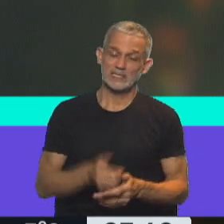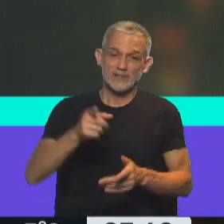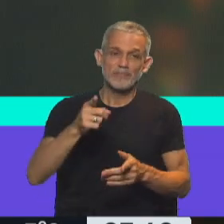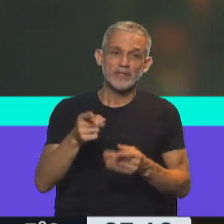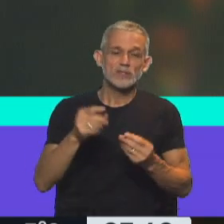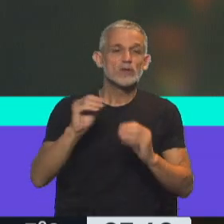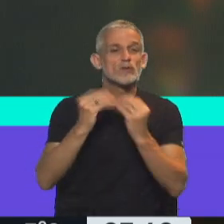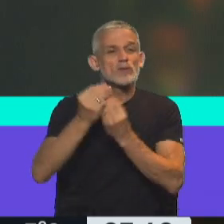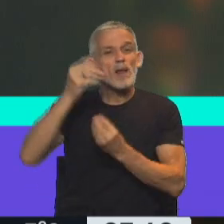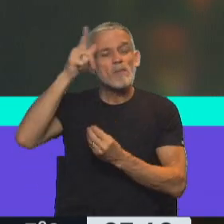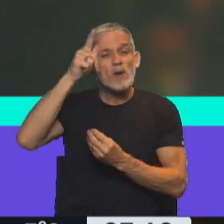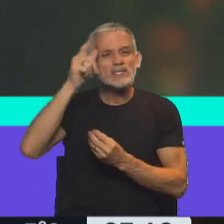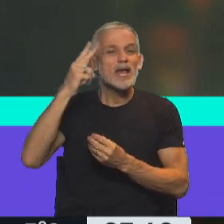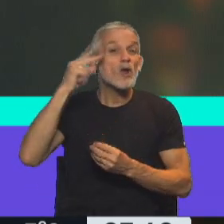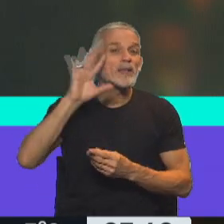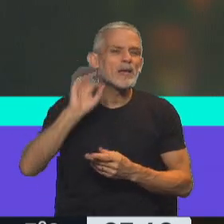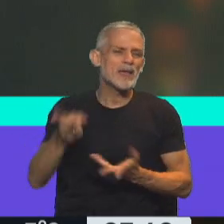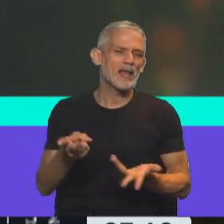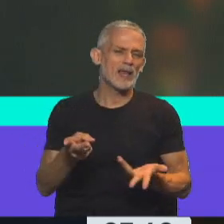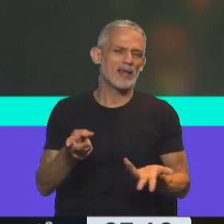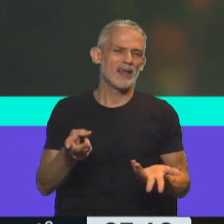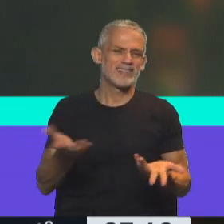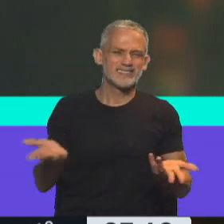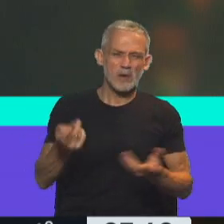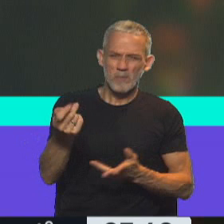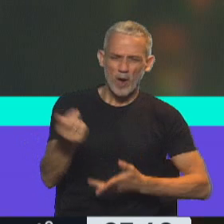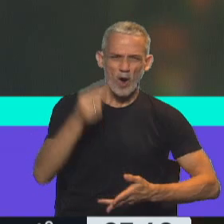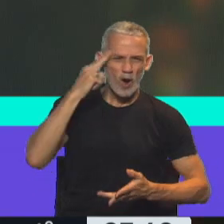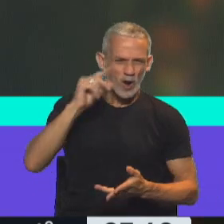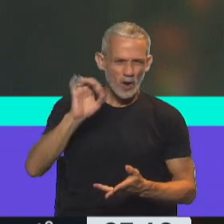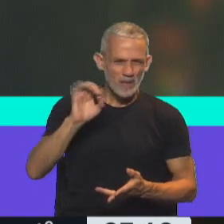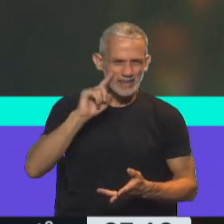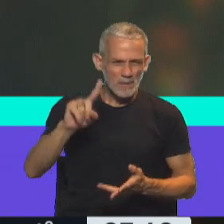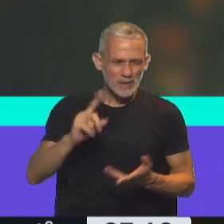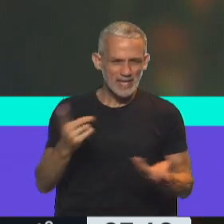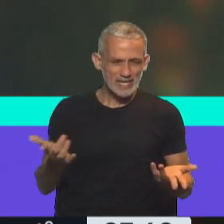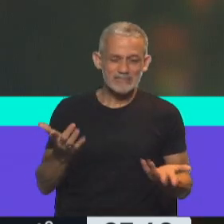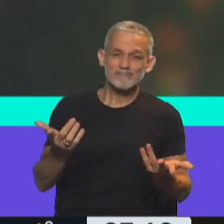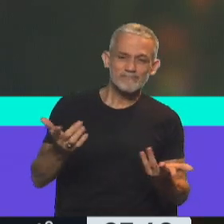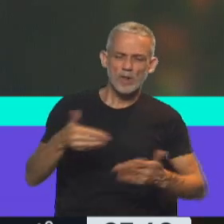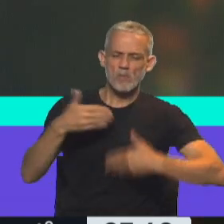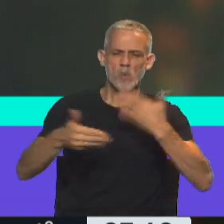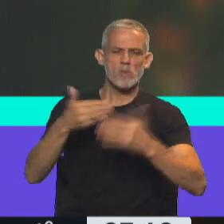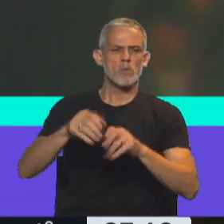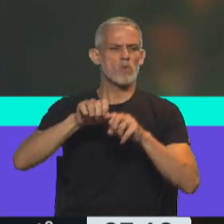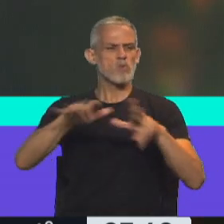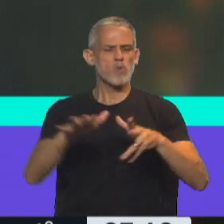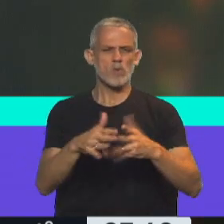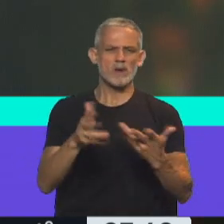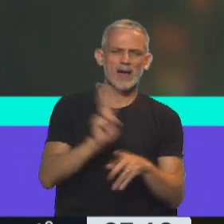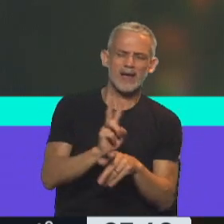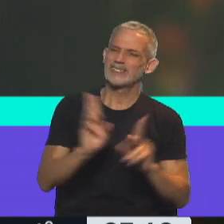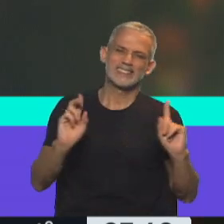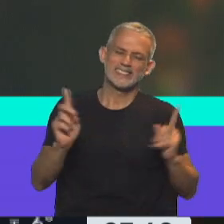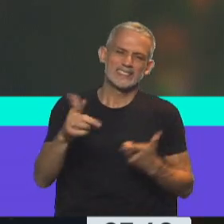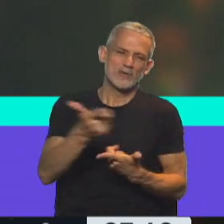de 90.000 agentes que evidentemente no están alcanzando y probablemente no se estén desarrollando los despliegues preventivos para evitar que